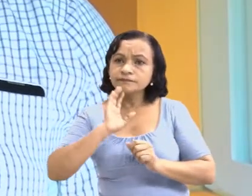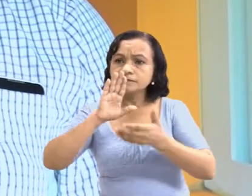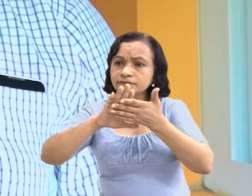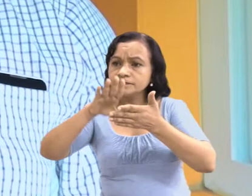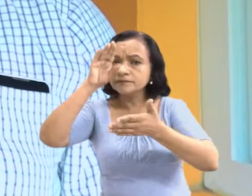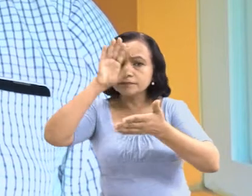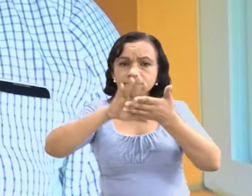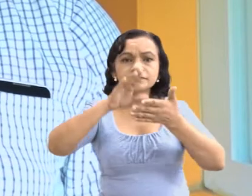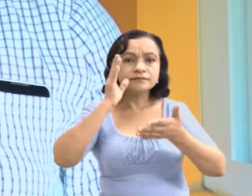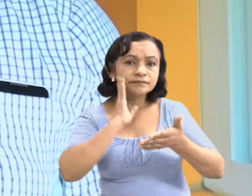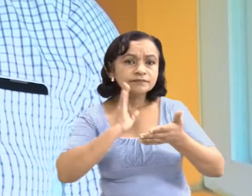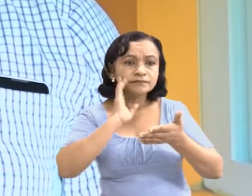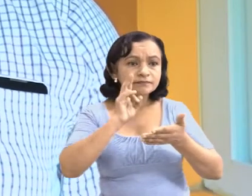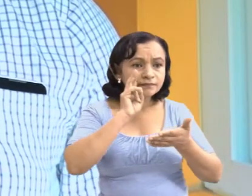experiencia